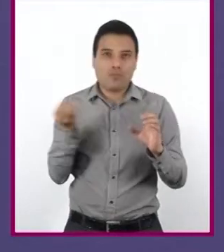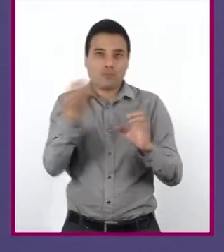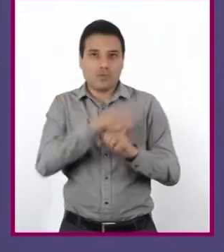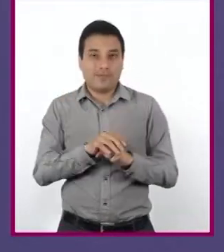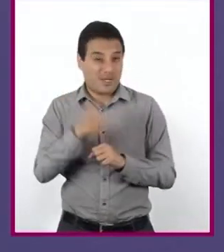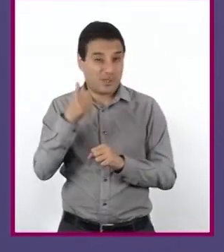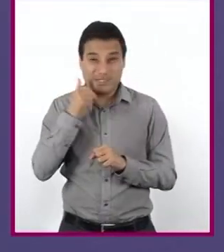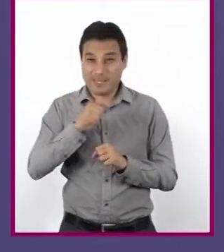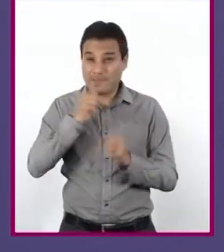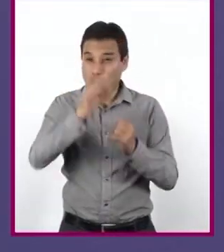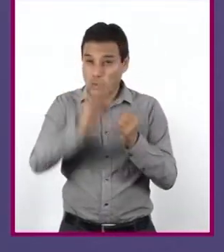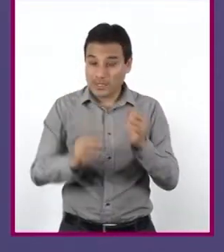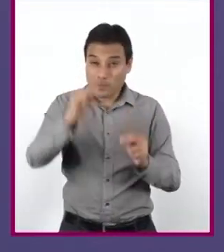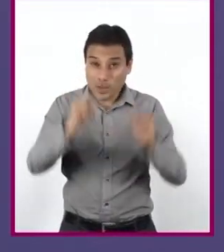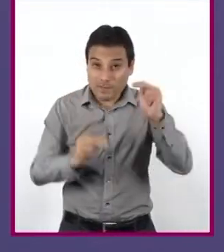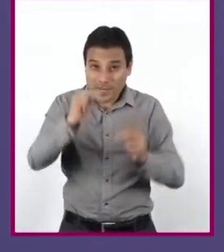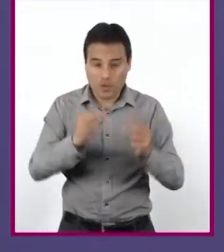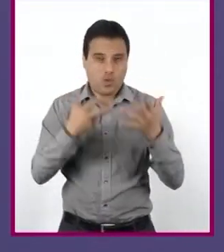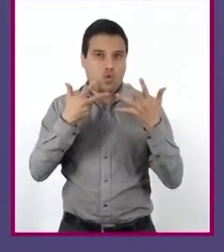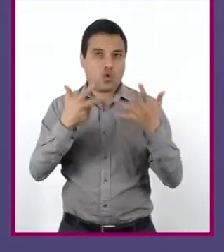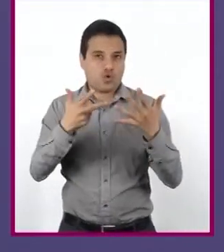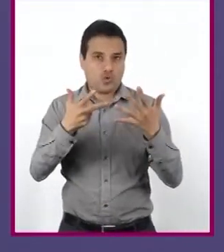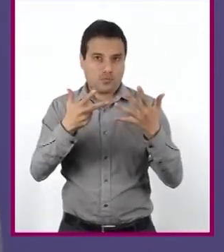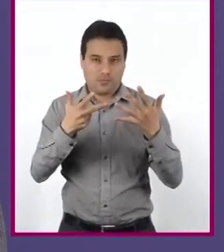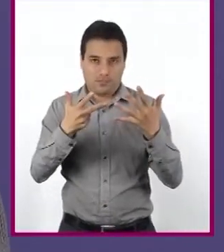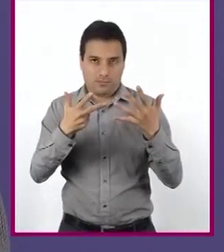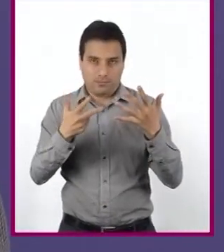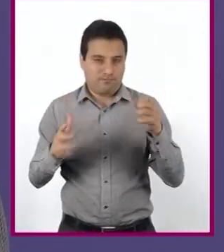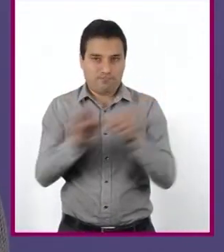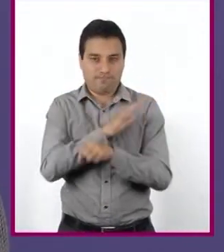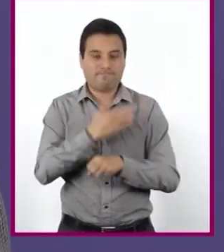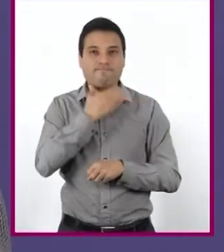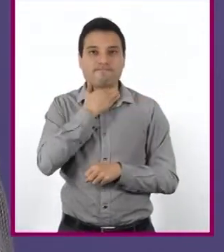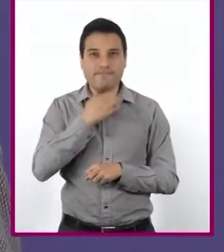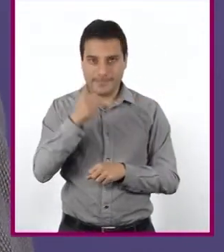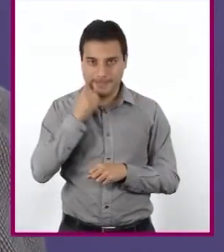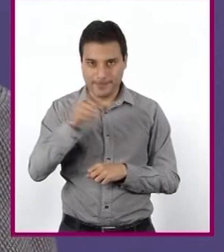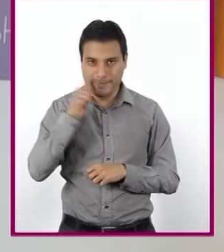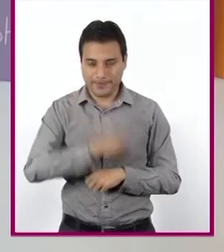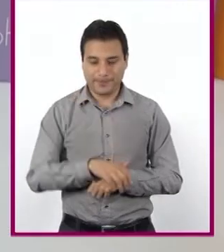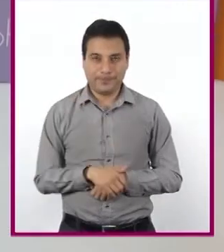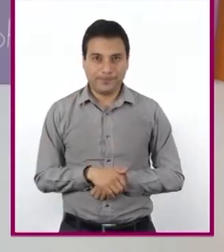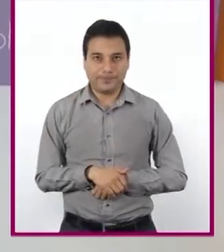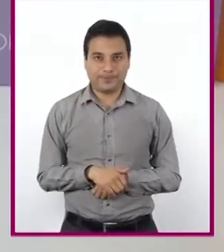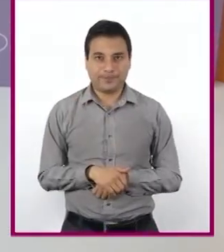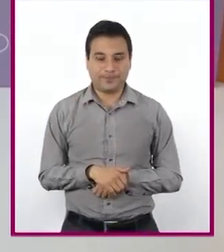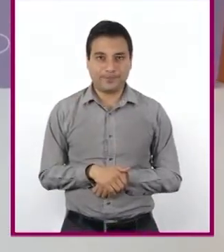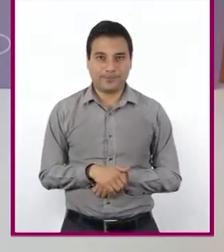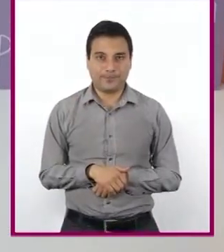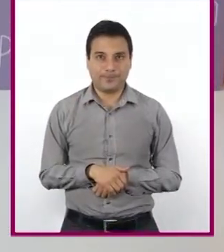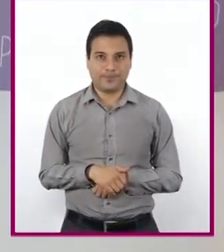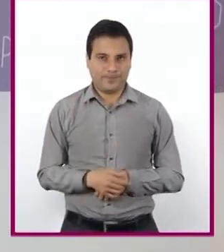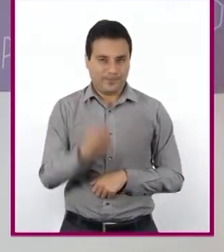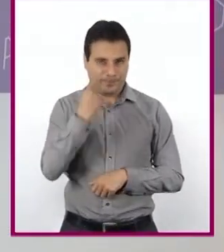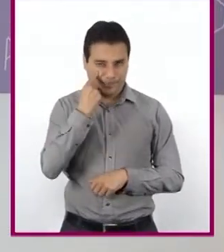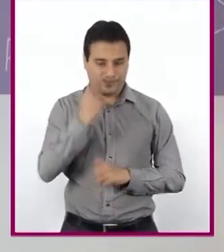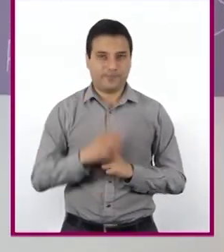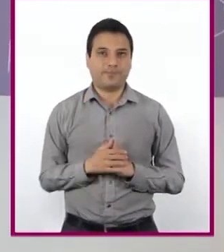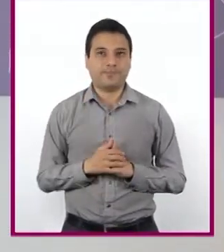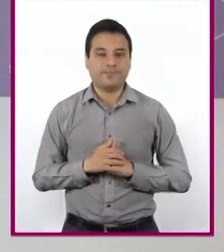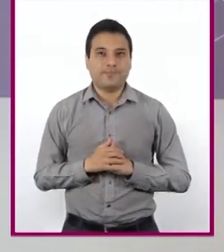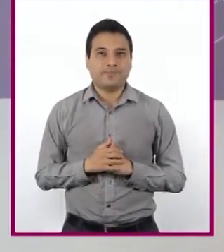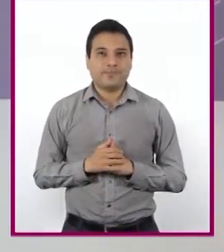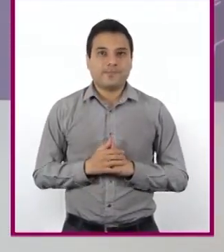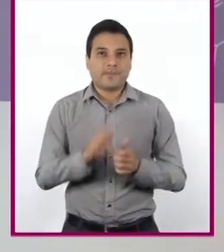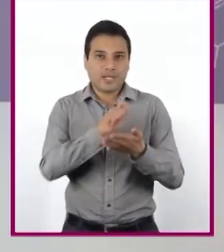8 electrones de valencia en su último nivel de energía. Veamos la representación en